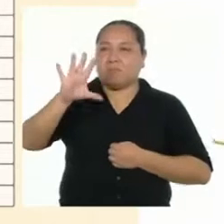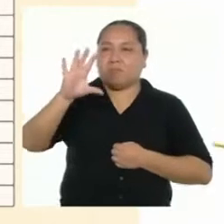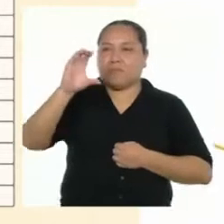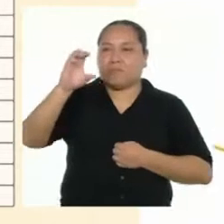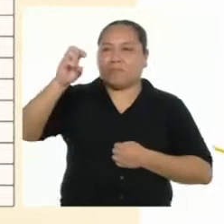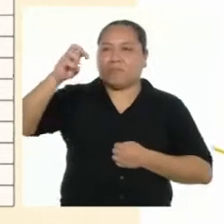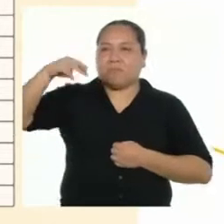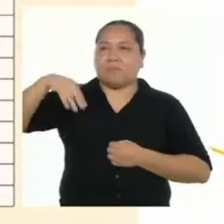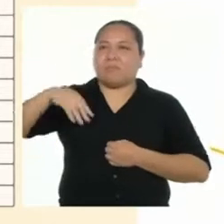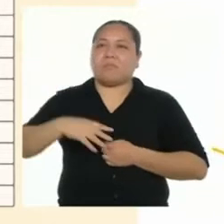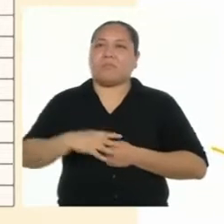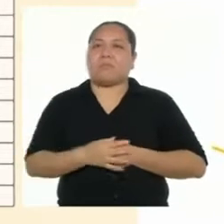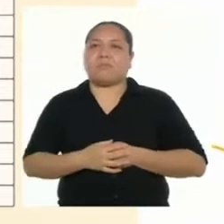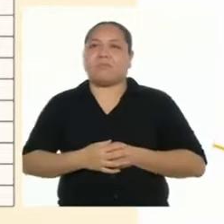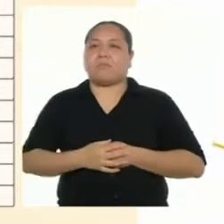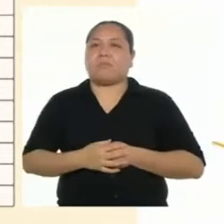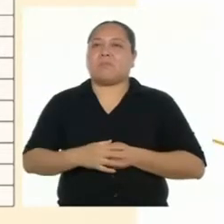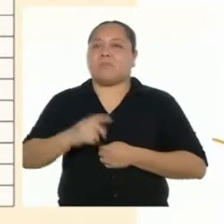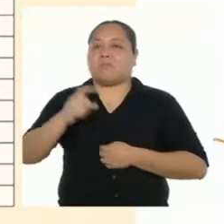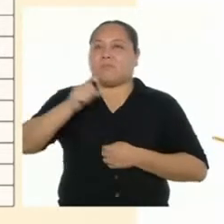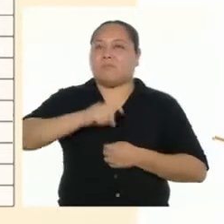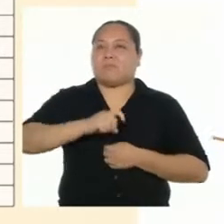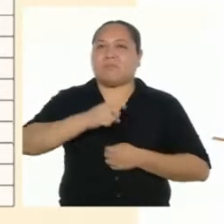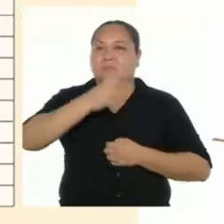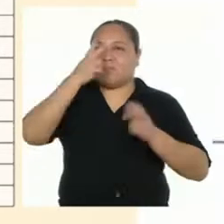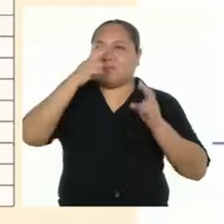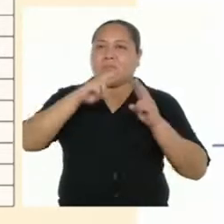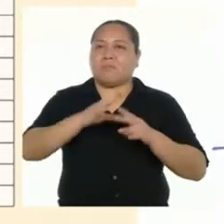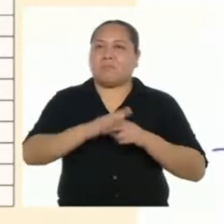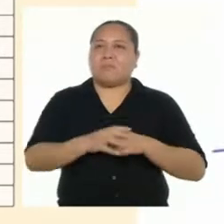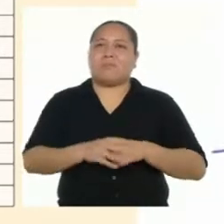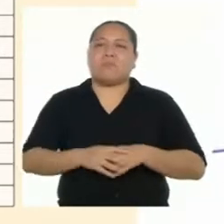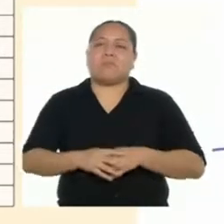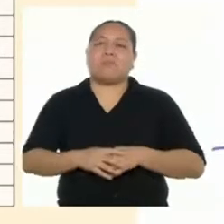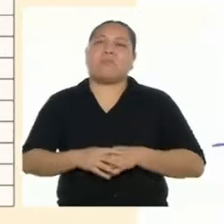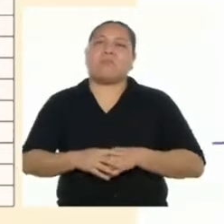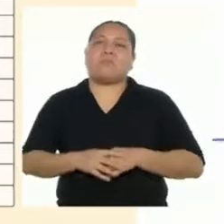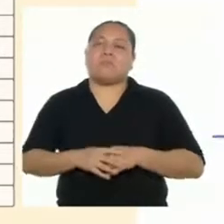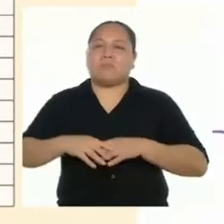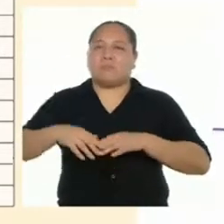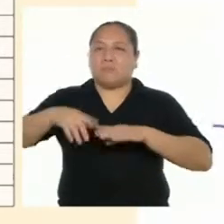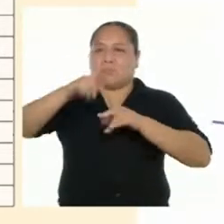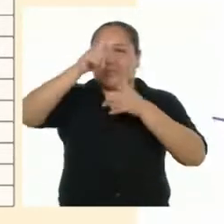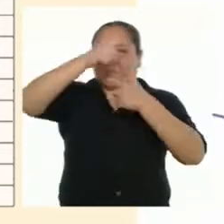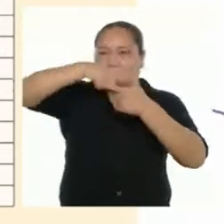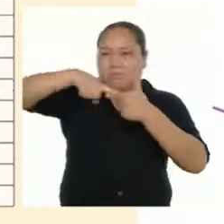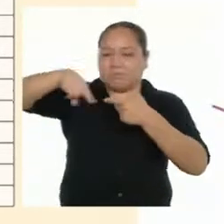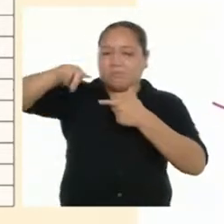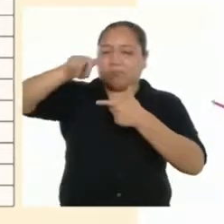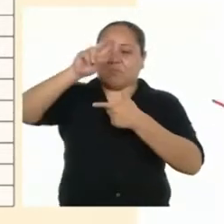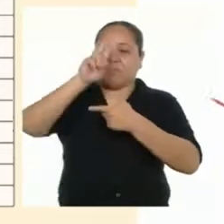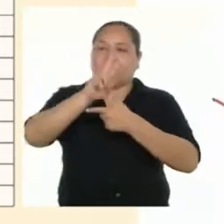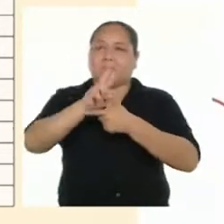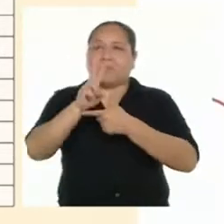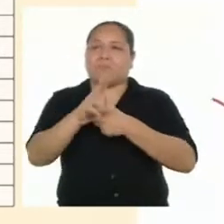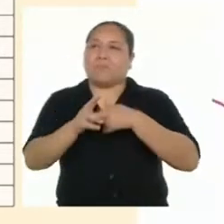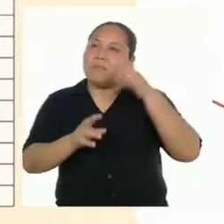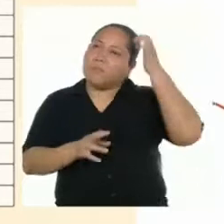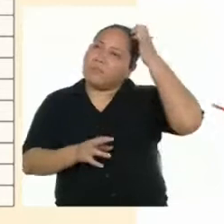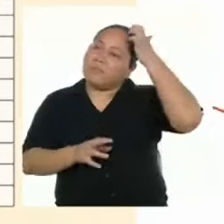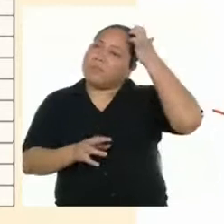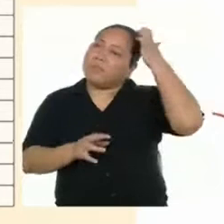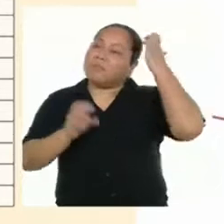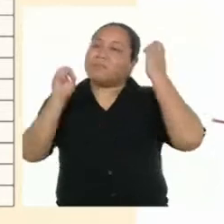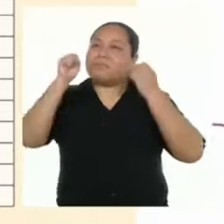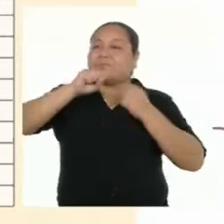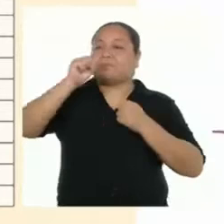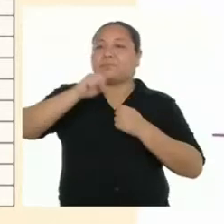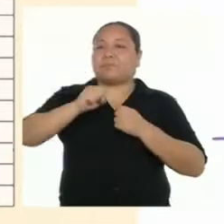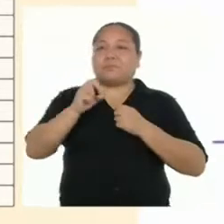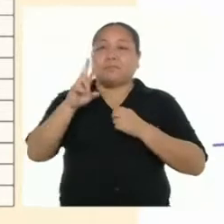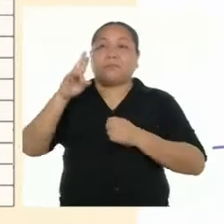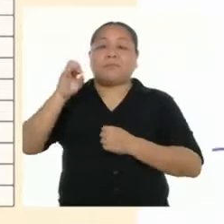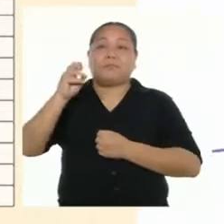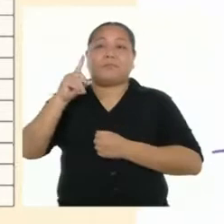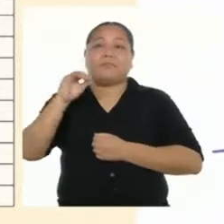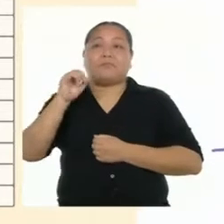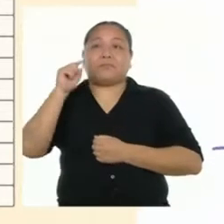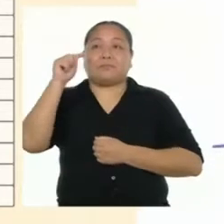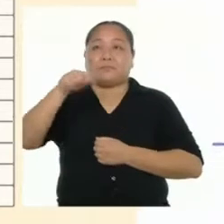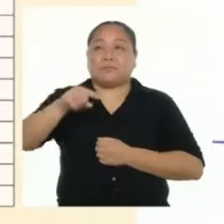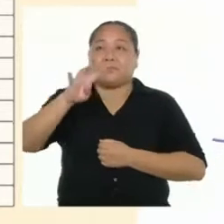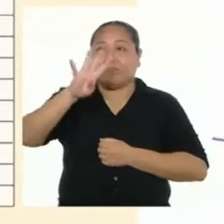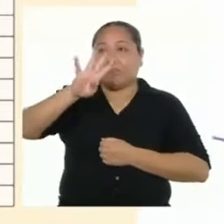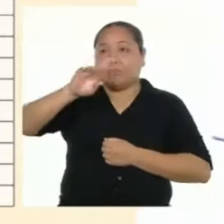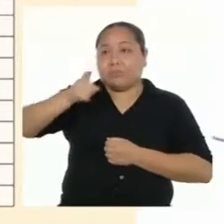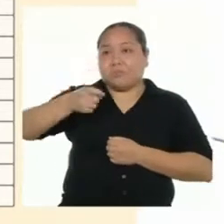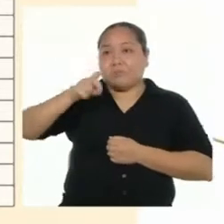8,5 centímetros de diámetro. Tendríamos que dividir esto entre 2 entonces. Así es. El radio de este cilindro sería